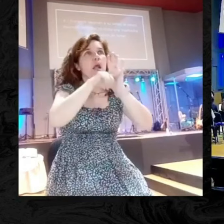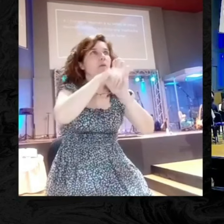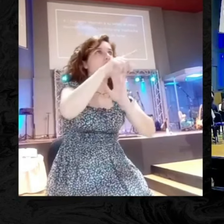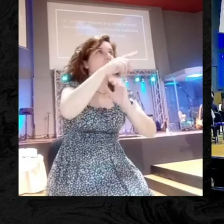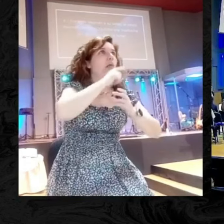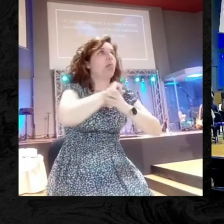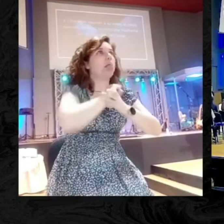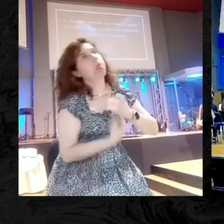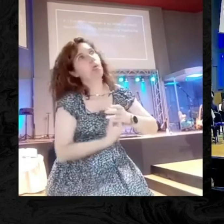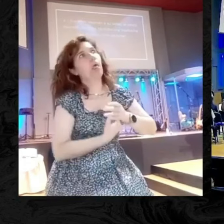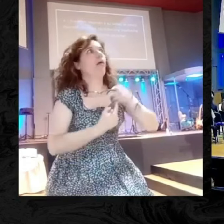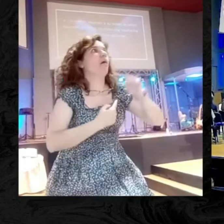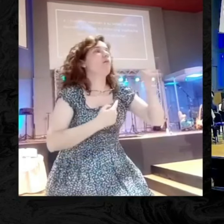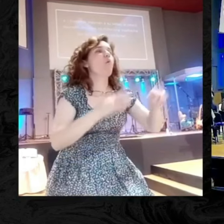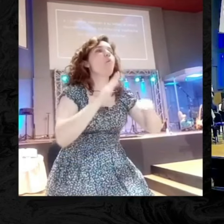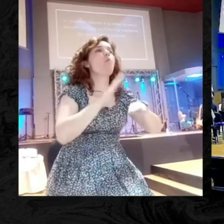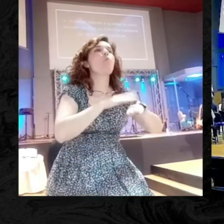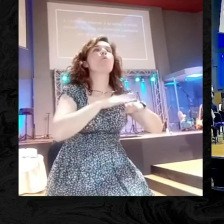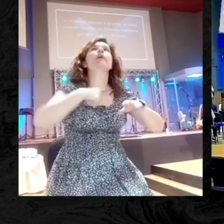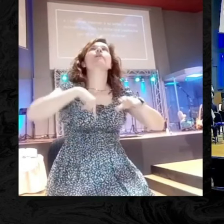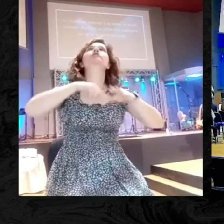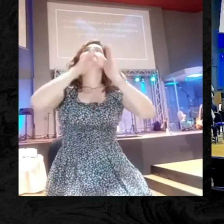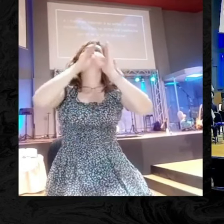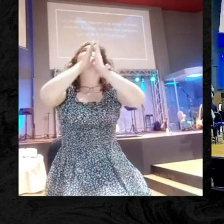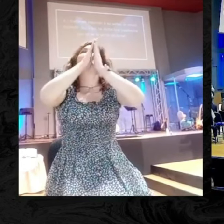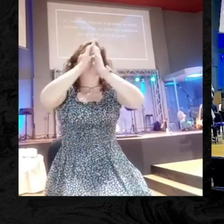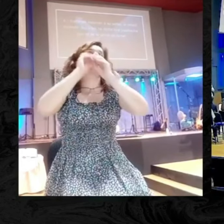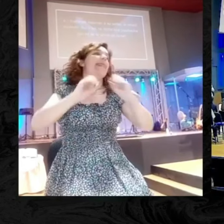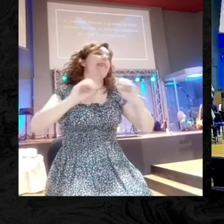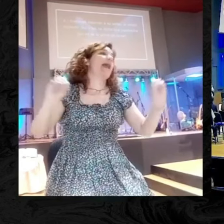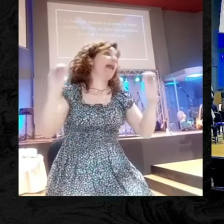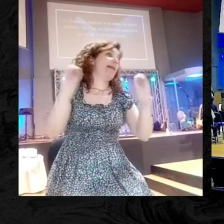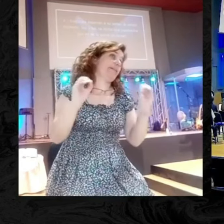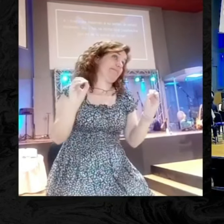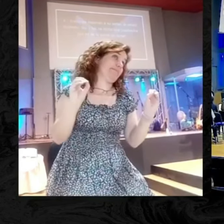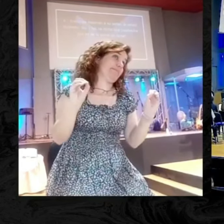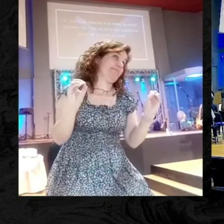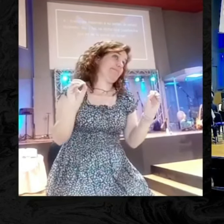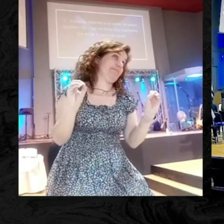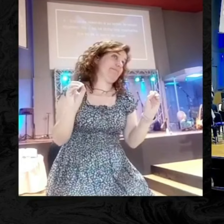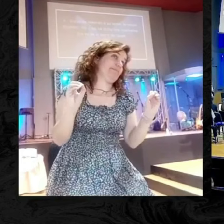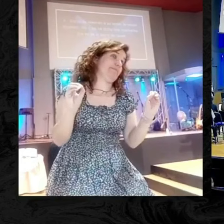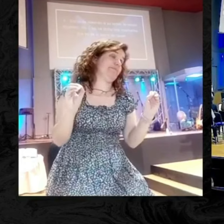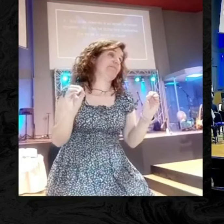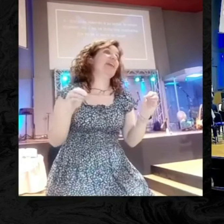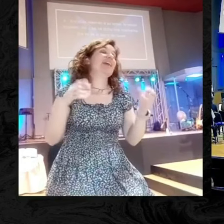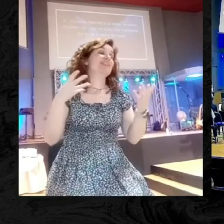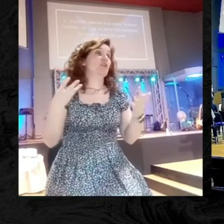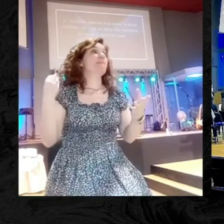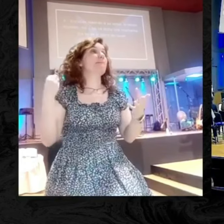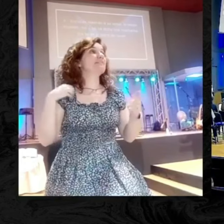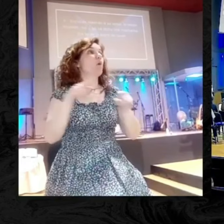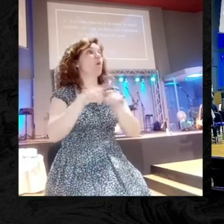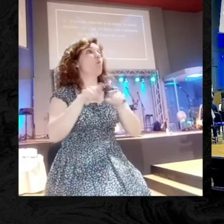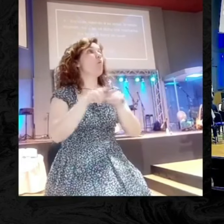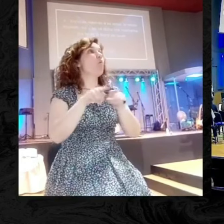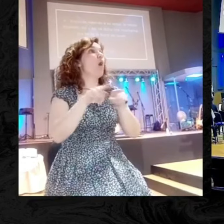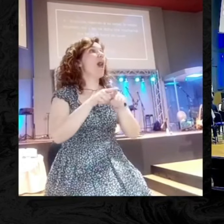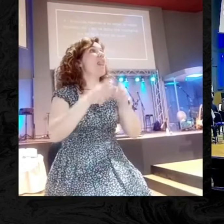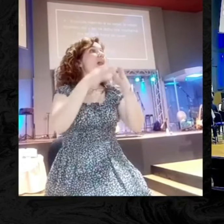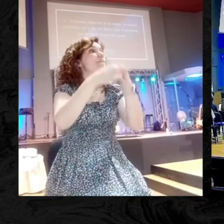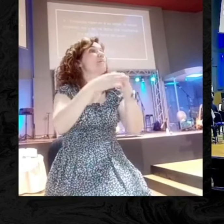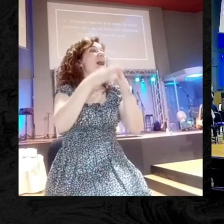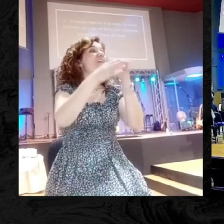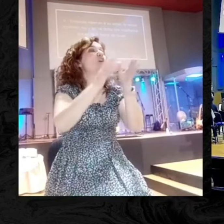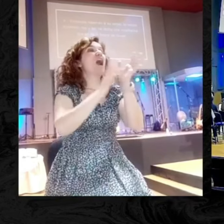hundimos estamos en La Barca cristo está ahí como le pasó a los discípulos y comenzó